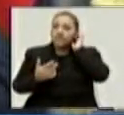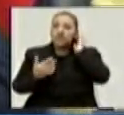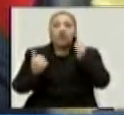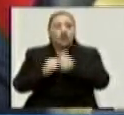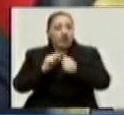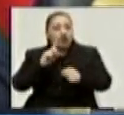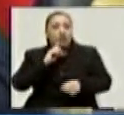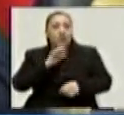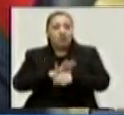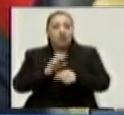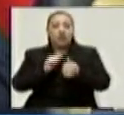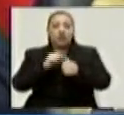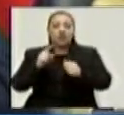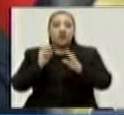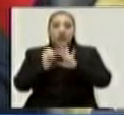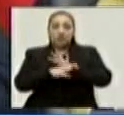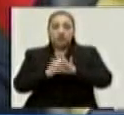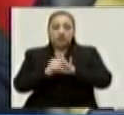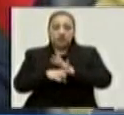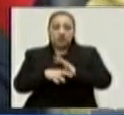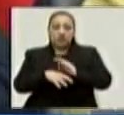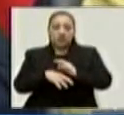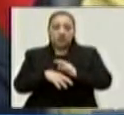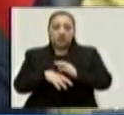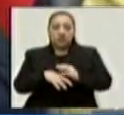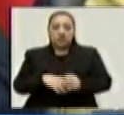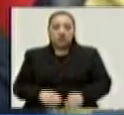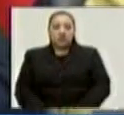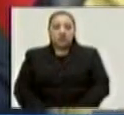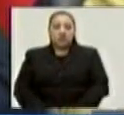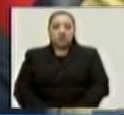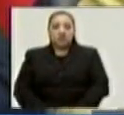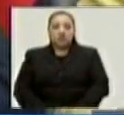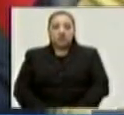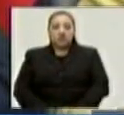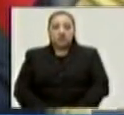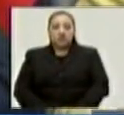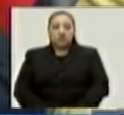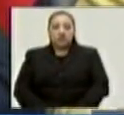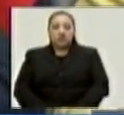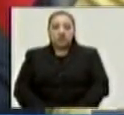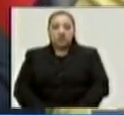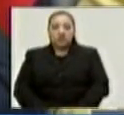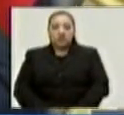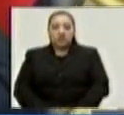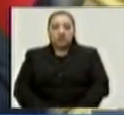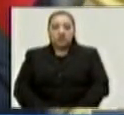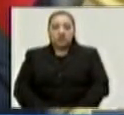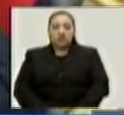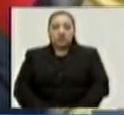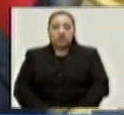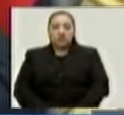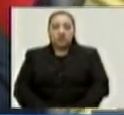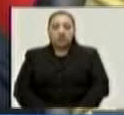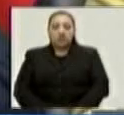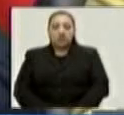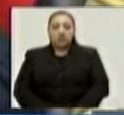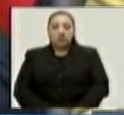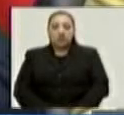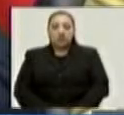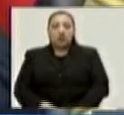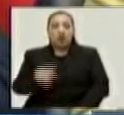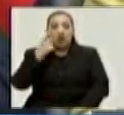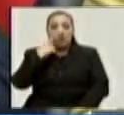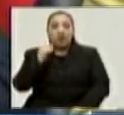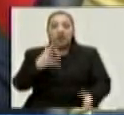el incumplimiento de este depósito. El procurador del sector recoge esta